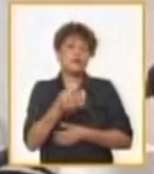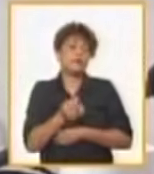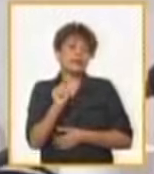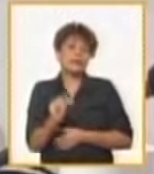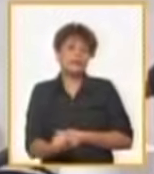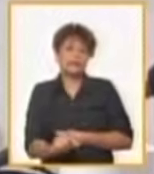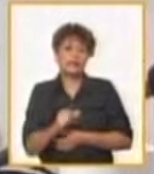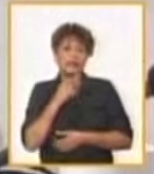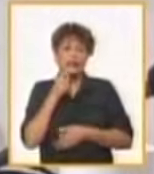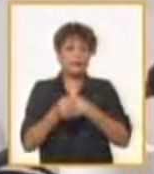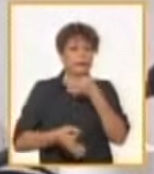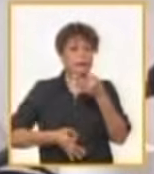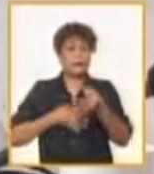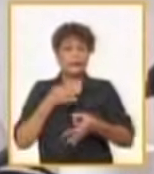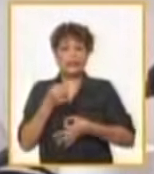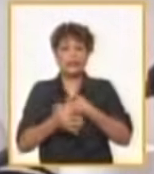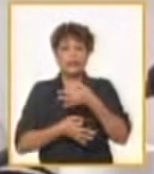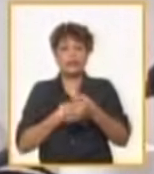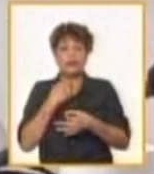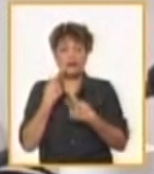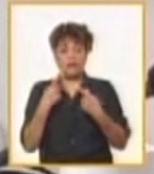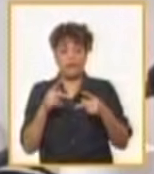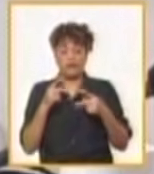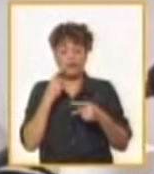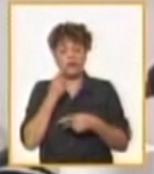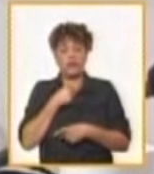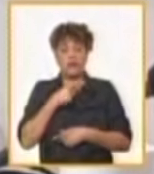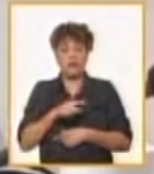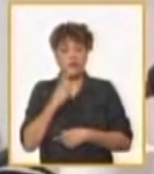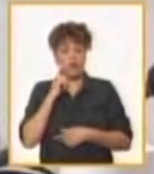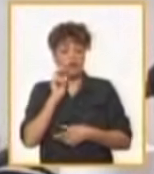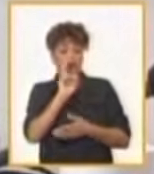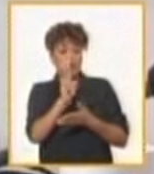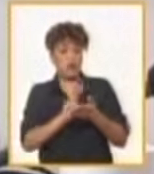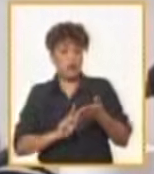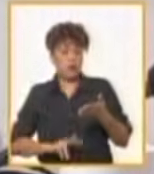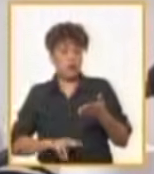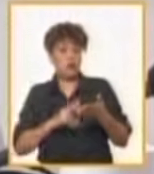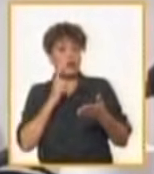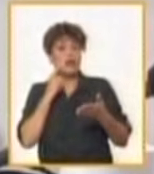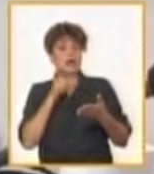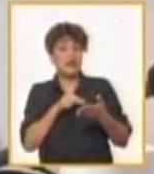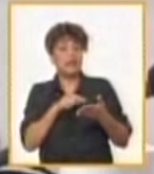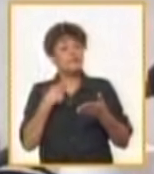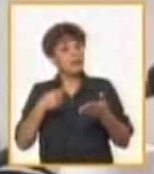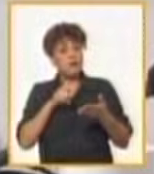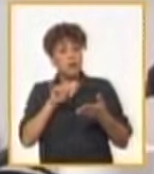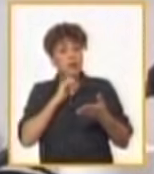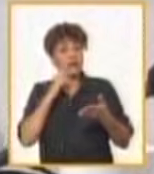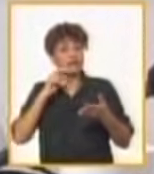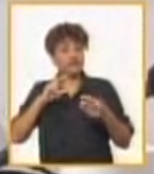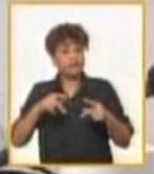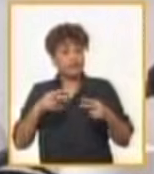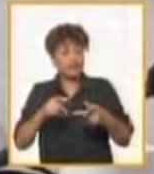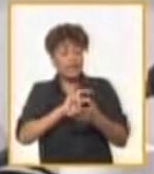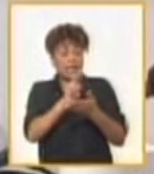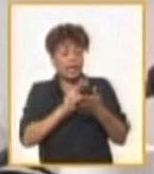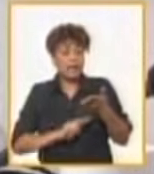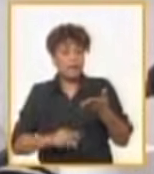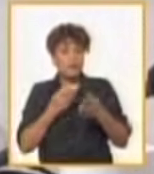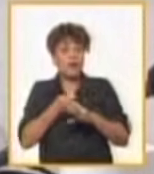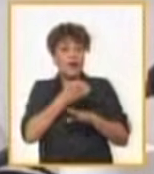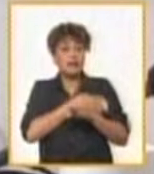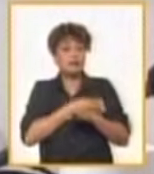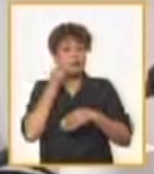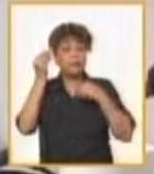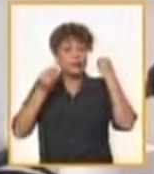un discurso más citado que leído en su totalidad, y debe ser más leído, sin pensar en las circunstancias